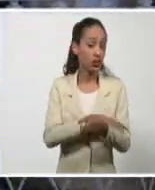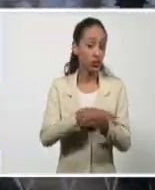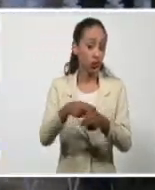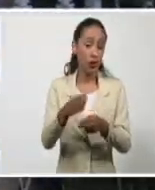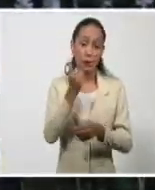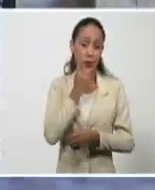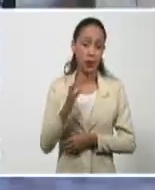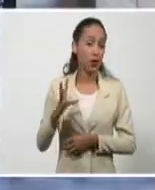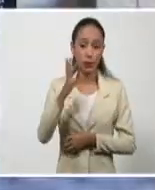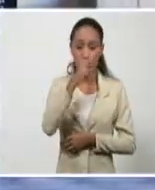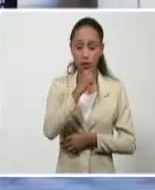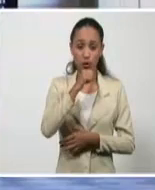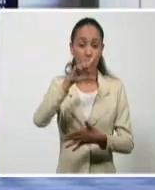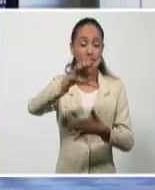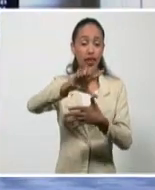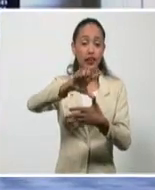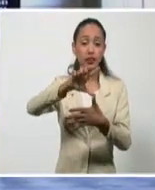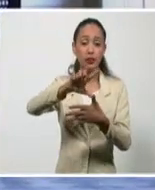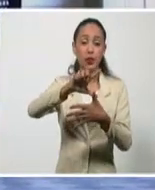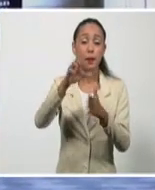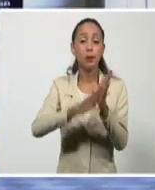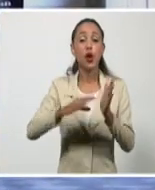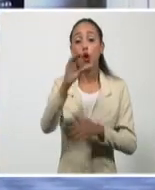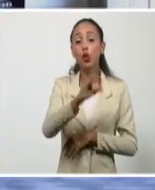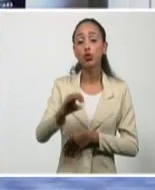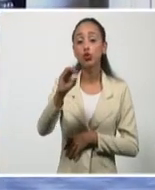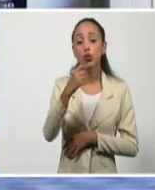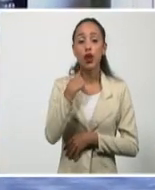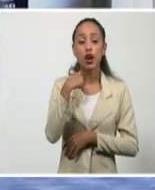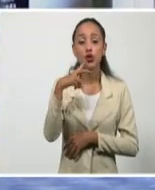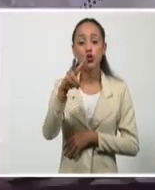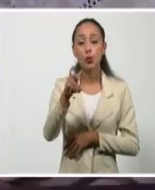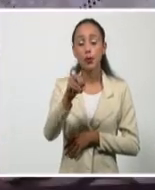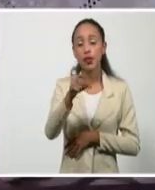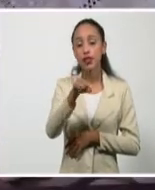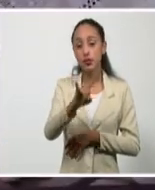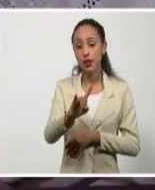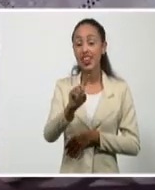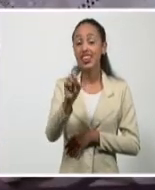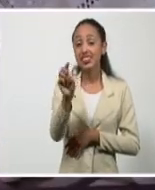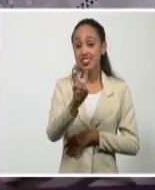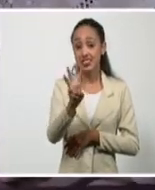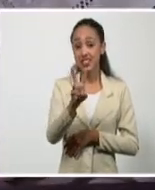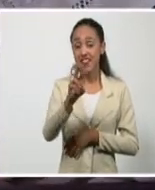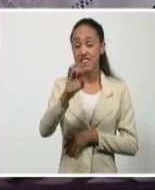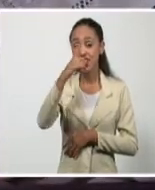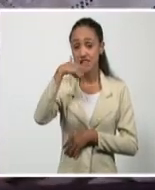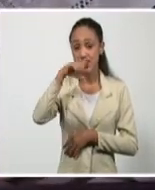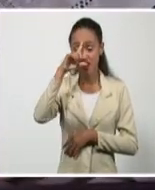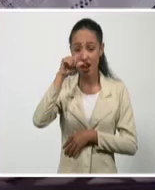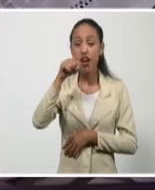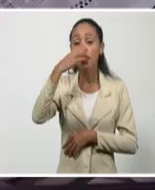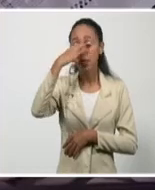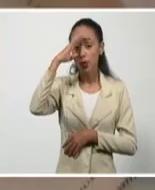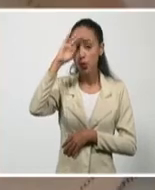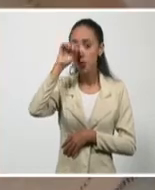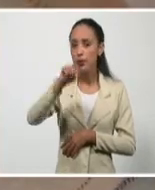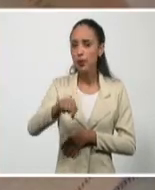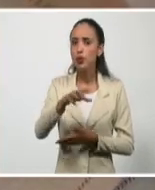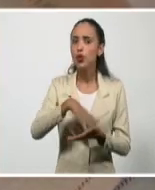de Latinoamérica. En octubre de 2019, la tercera villa de Cuba recibió la condición de ciudad creativa, una